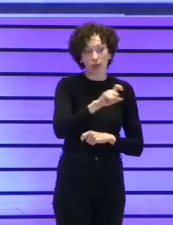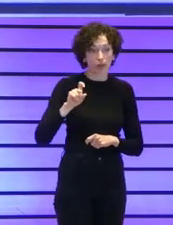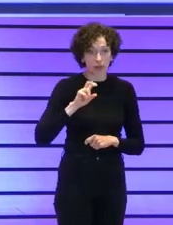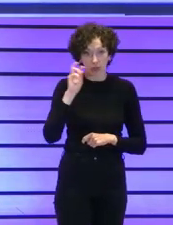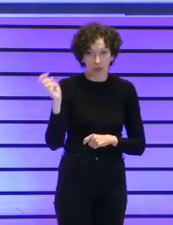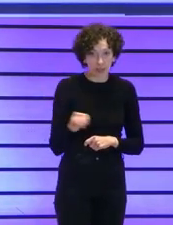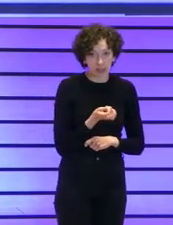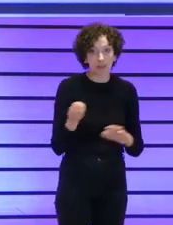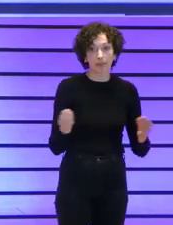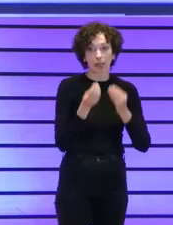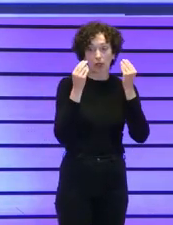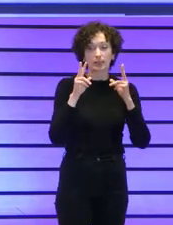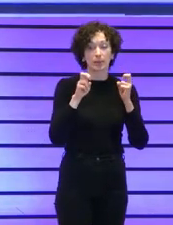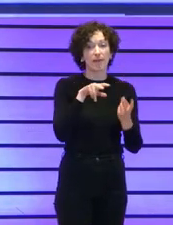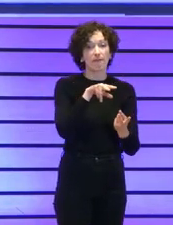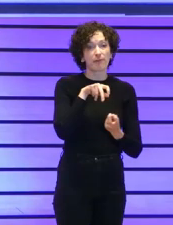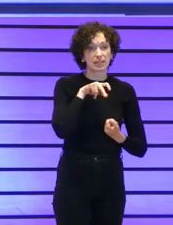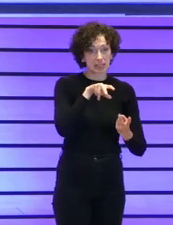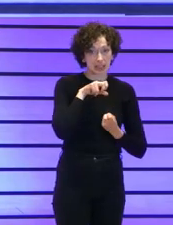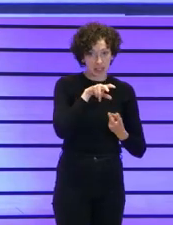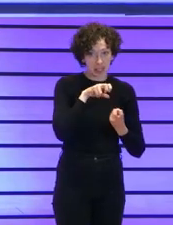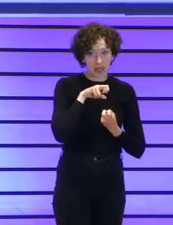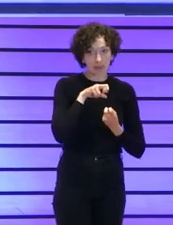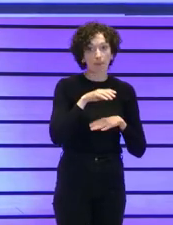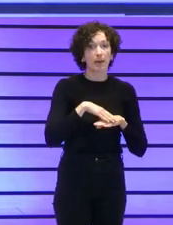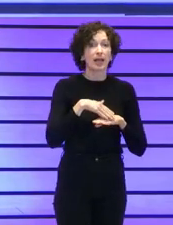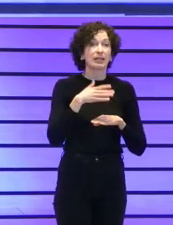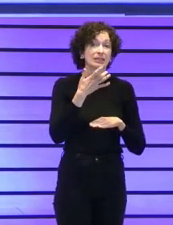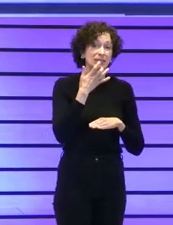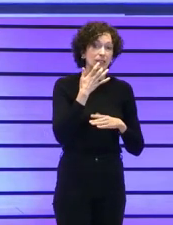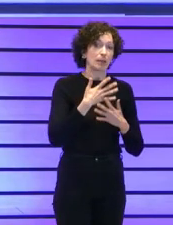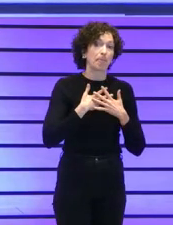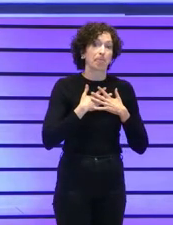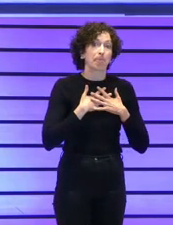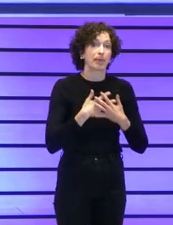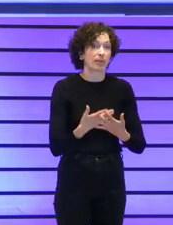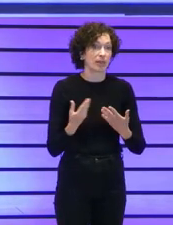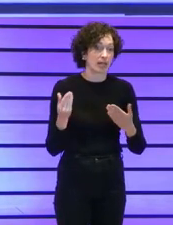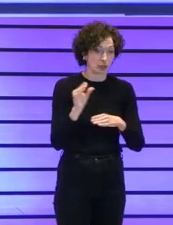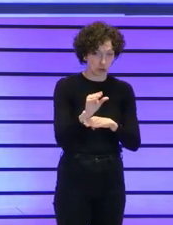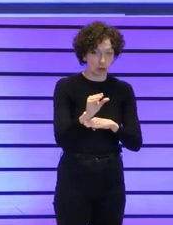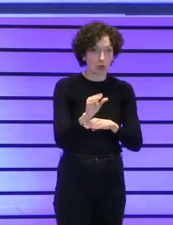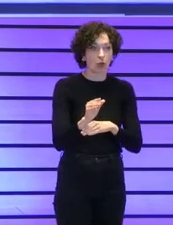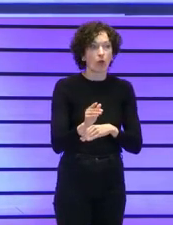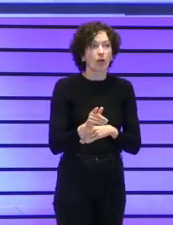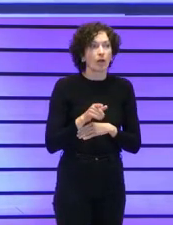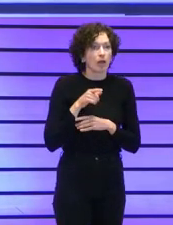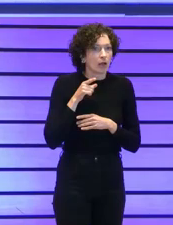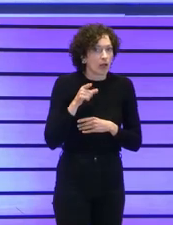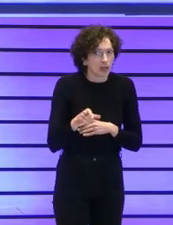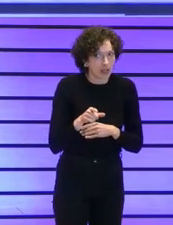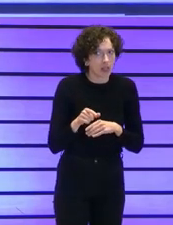el régimen fiscal, en el tratamiento fiscal del mecenazgo, ¿no? Y yo creo que ahí hay